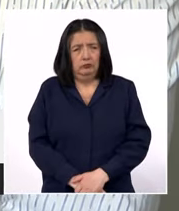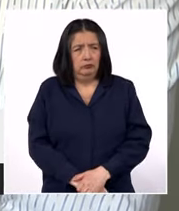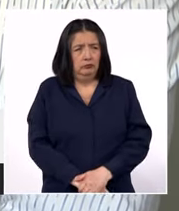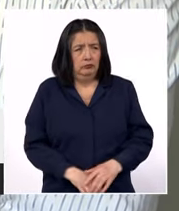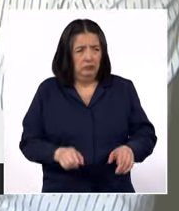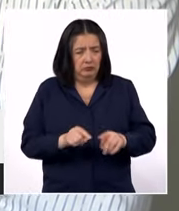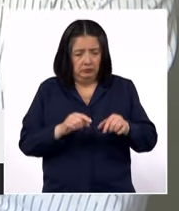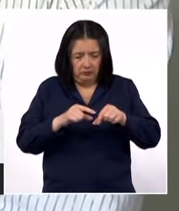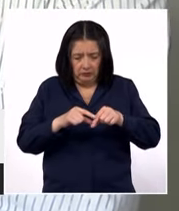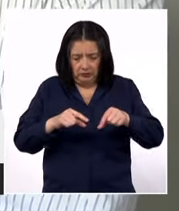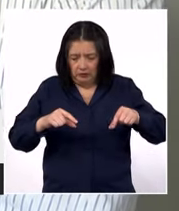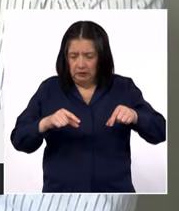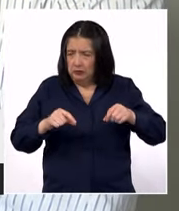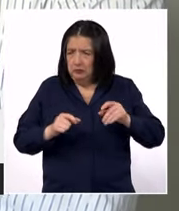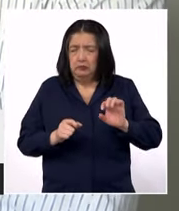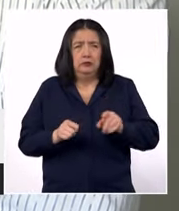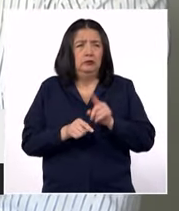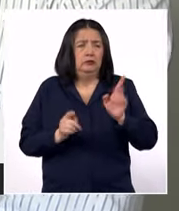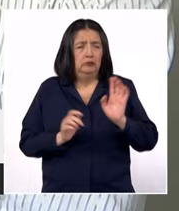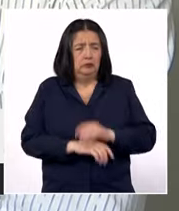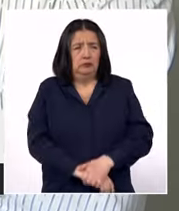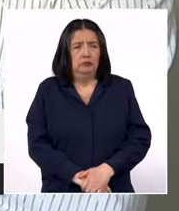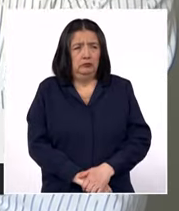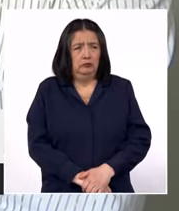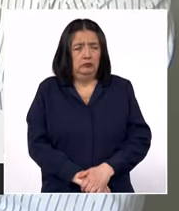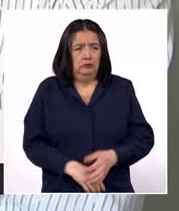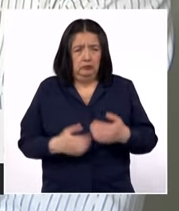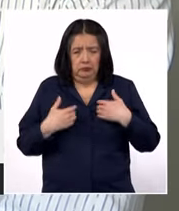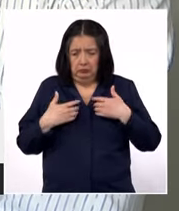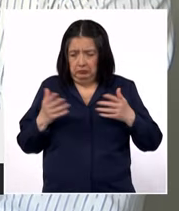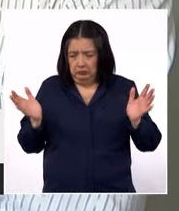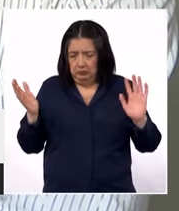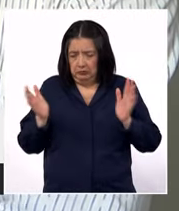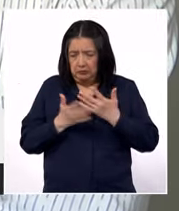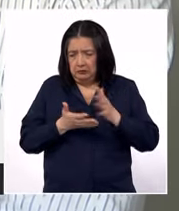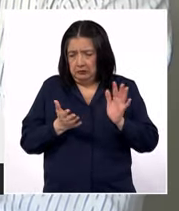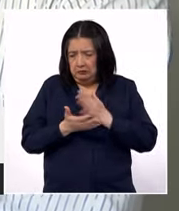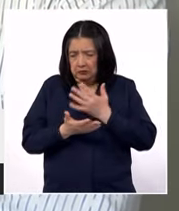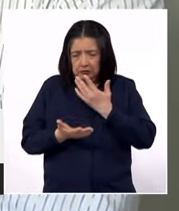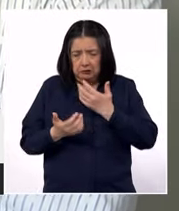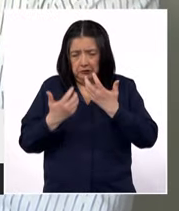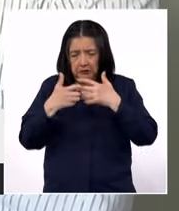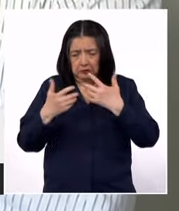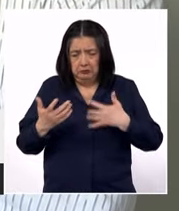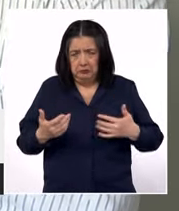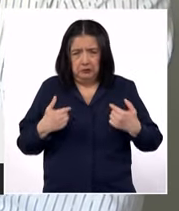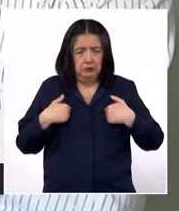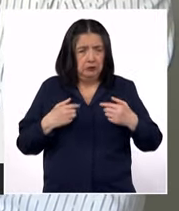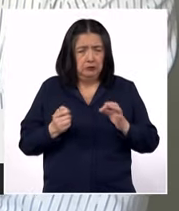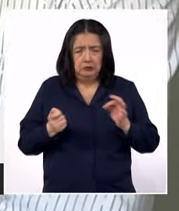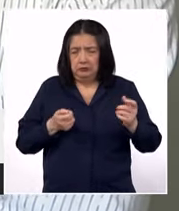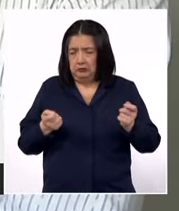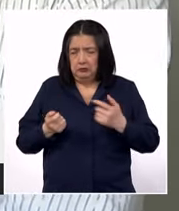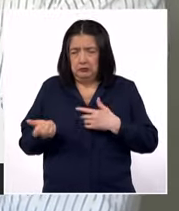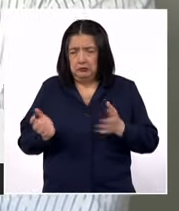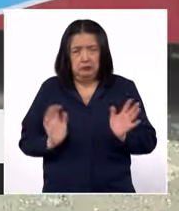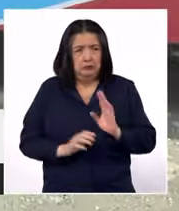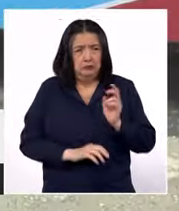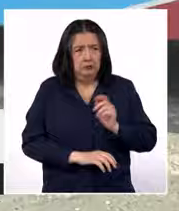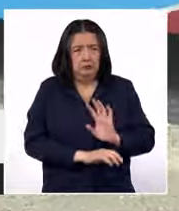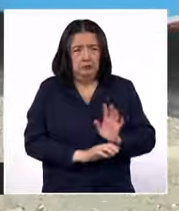de dinamita, ¿no? Yo ya no soy director, ya no soy nada ahí en la empresa. Ya no tengo el poder ni los